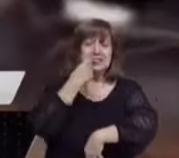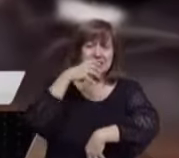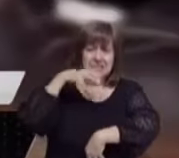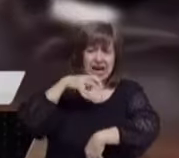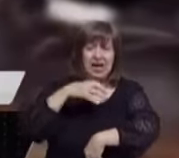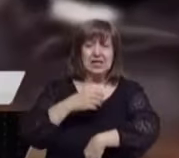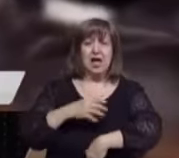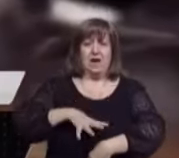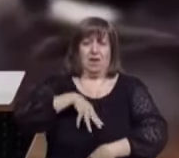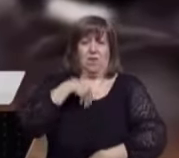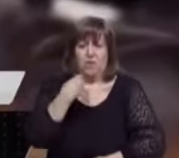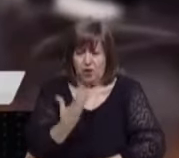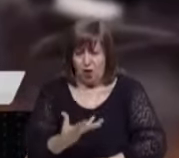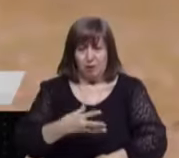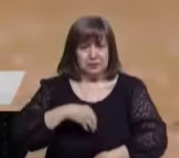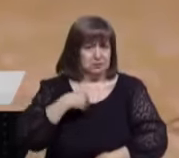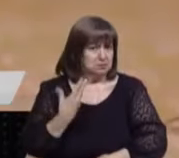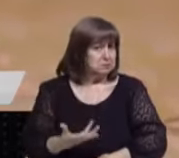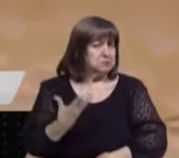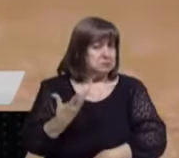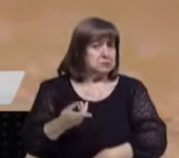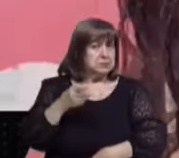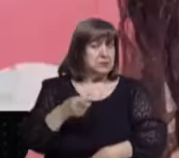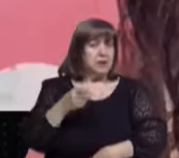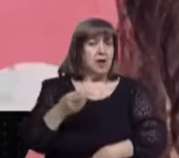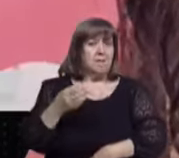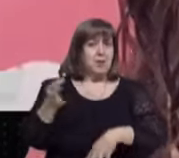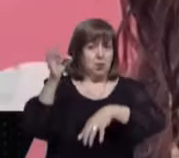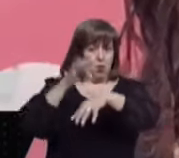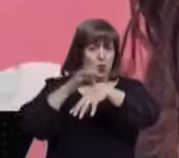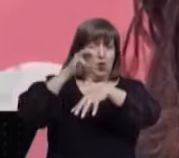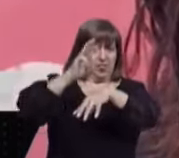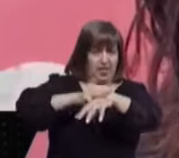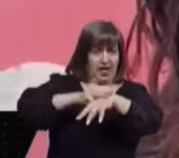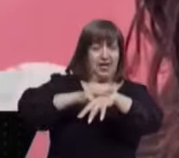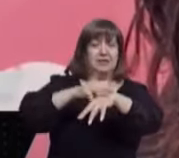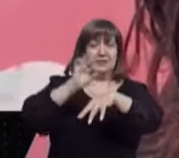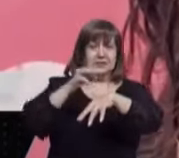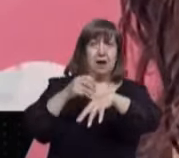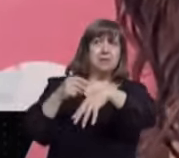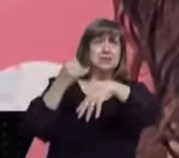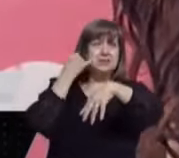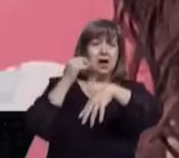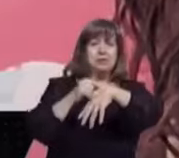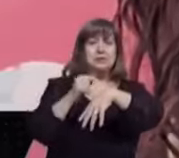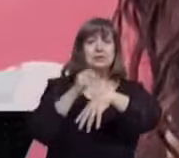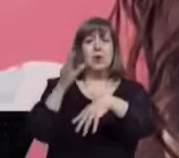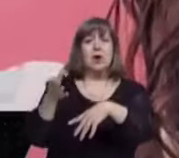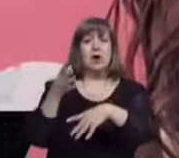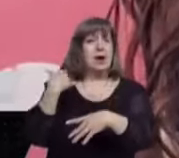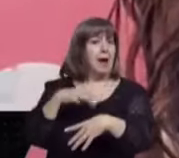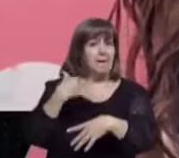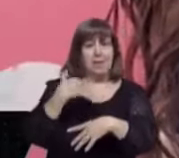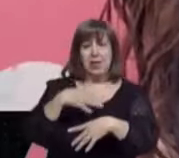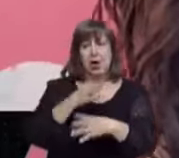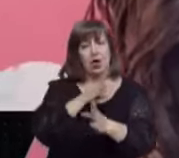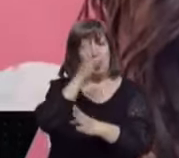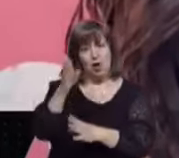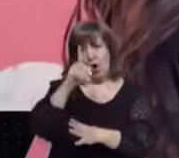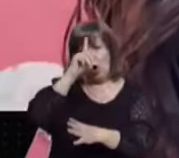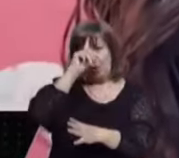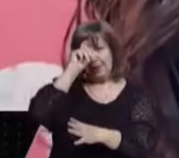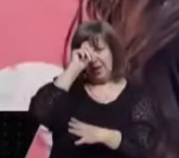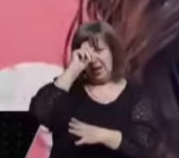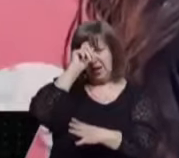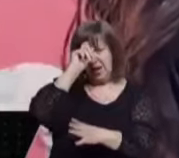el vómito incoercible. En ese caso, los pacientes que están infectados por dengue, que saben que están ya diagnosticados, tienen que concurrir rápidamente al